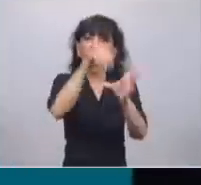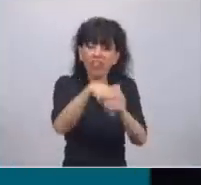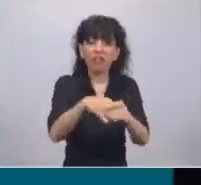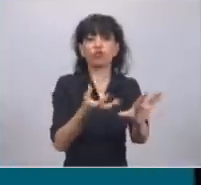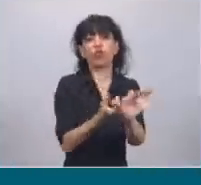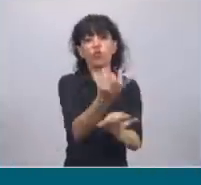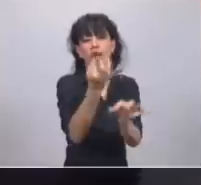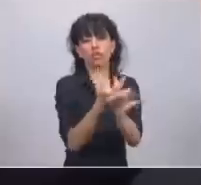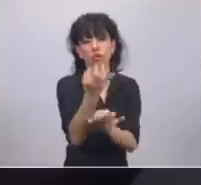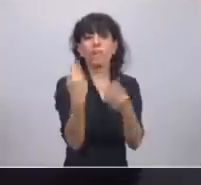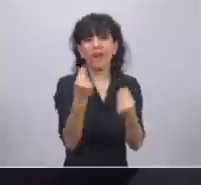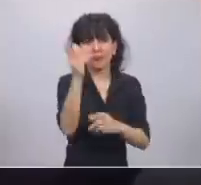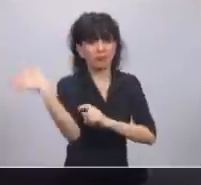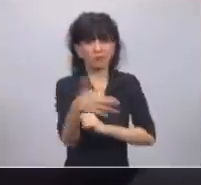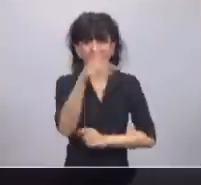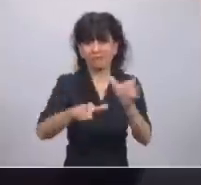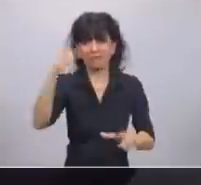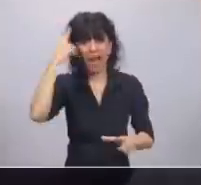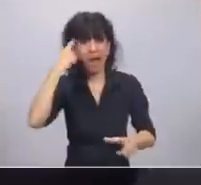y de aprendizaje.